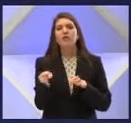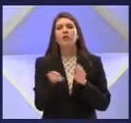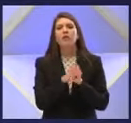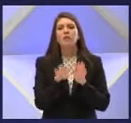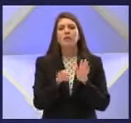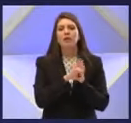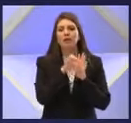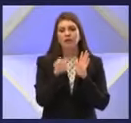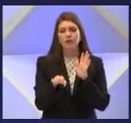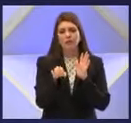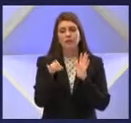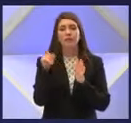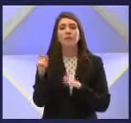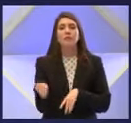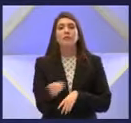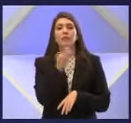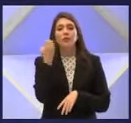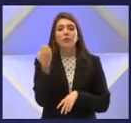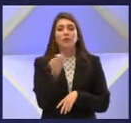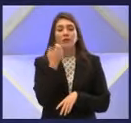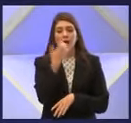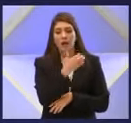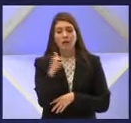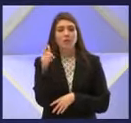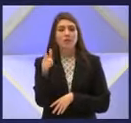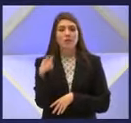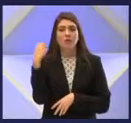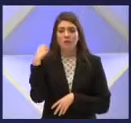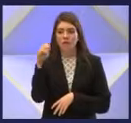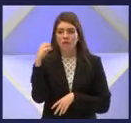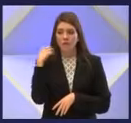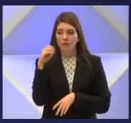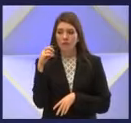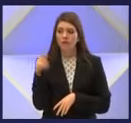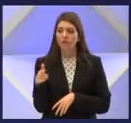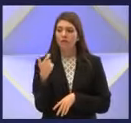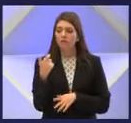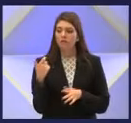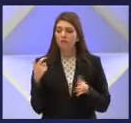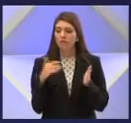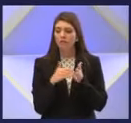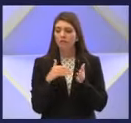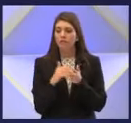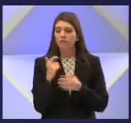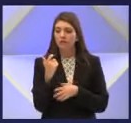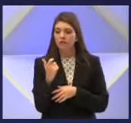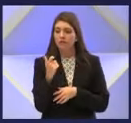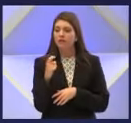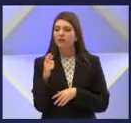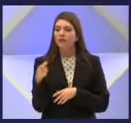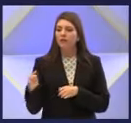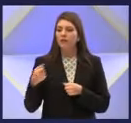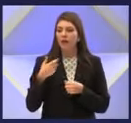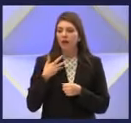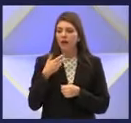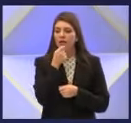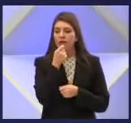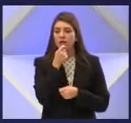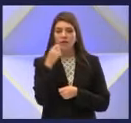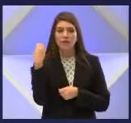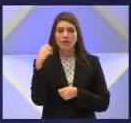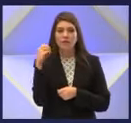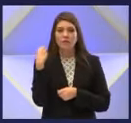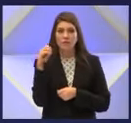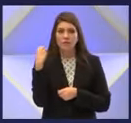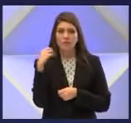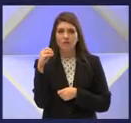tampoco a jaka entonces en tenemos aquí a un billonario con una niña pobre de oaxaca y ahí se nos